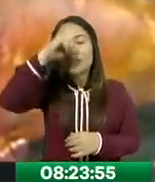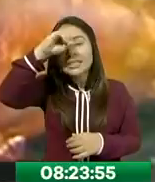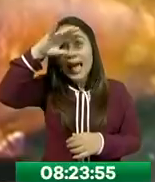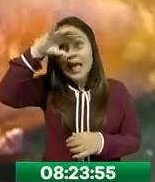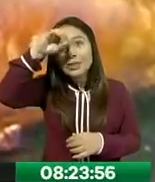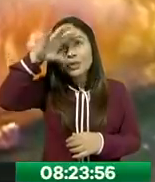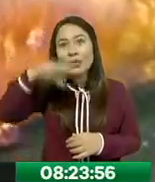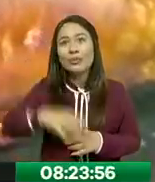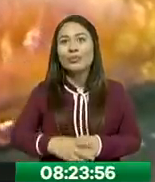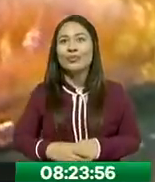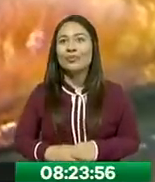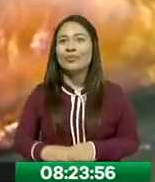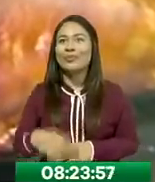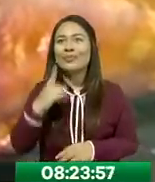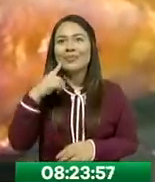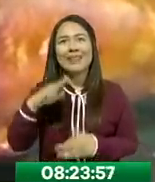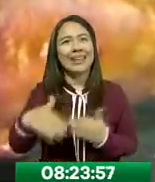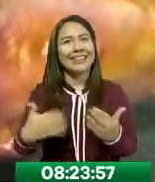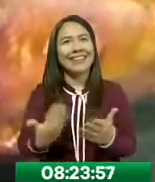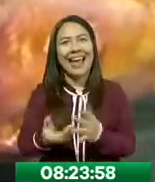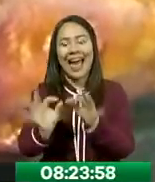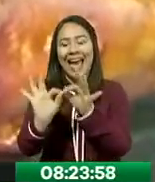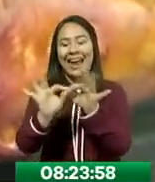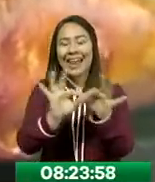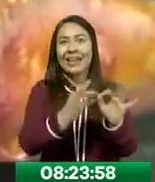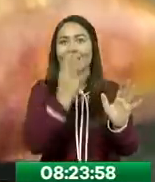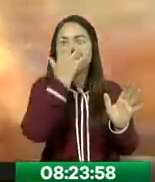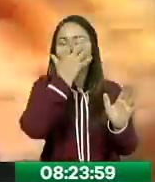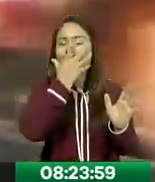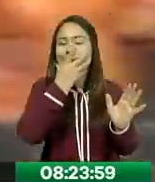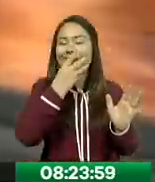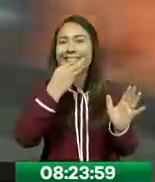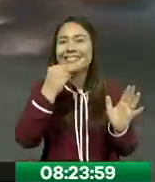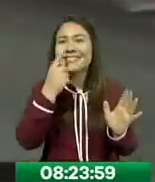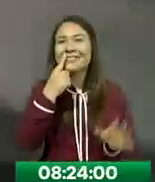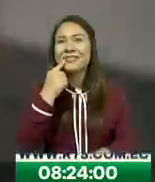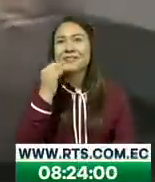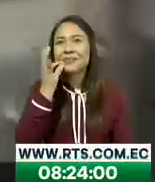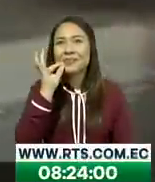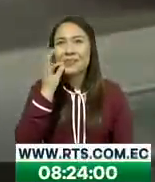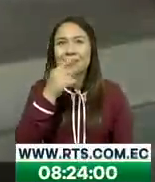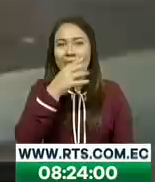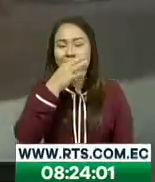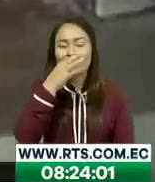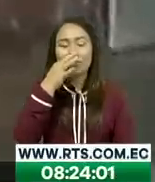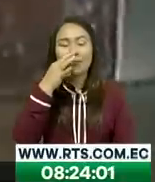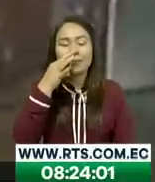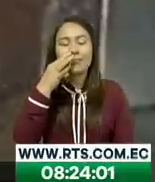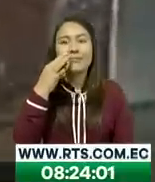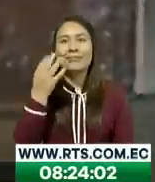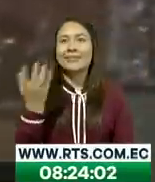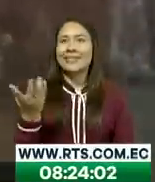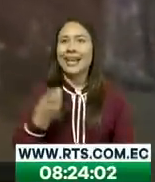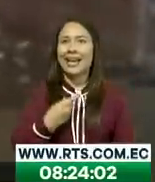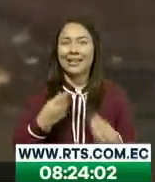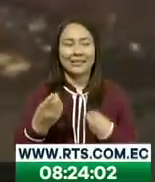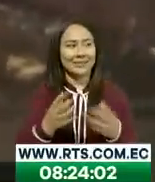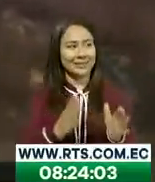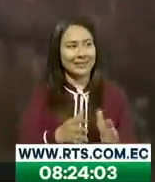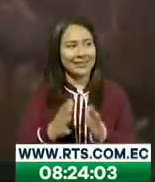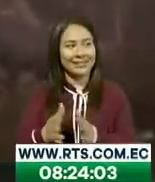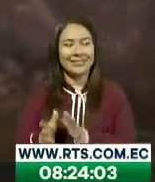pavo ya se están preparando así, en tuco. Y aquí vemos de qué manera elaboran, caballero. Aquí ya vemos cómo